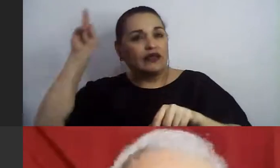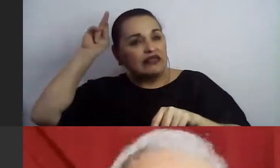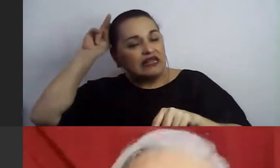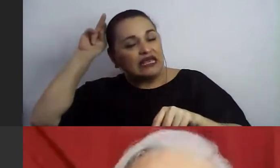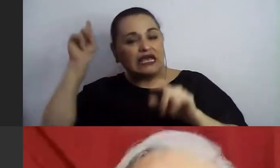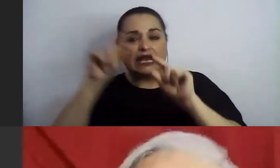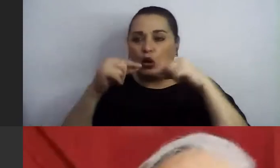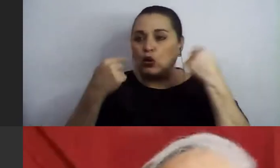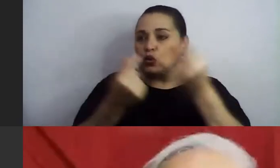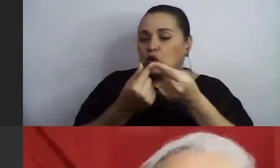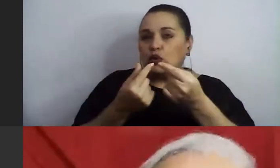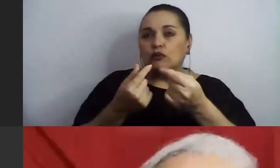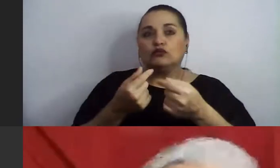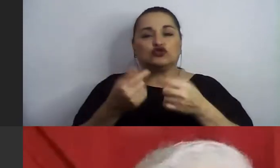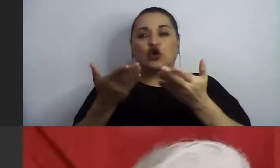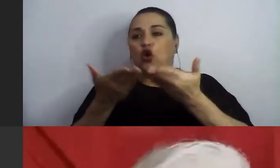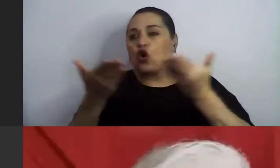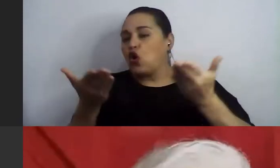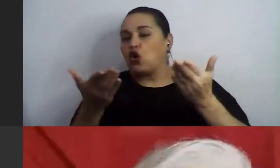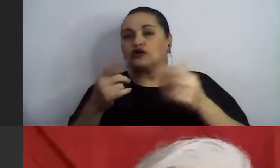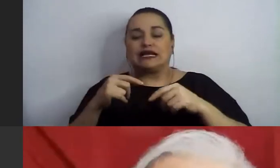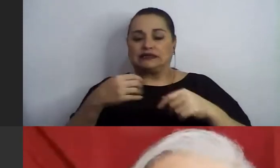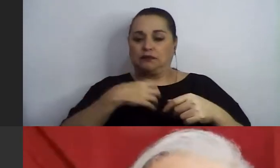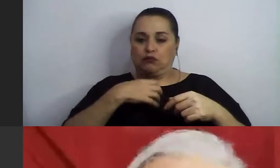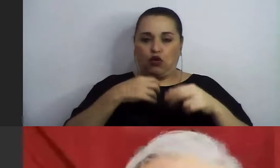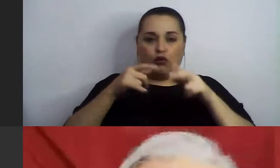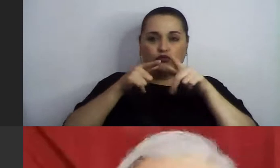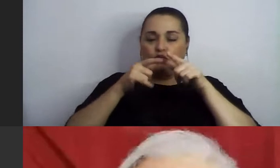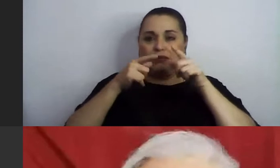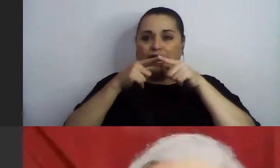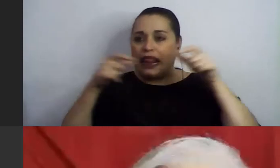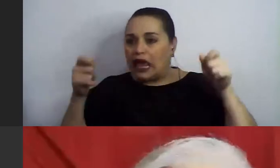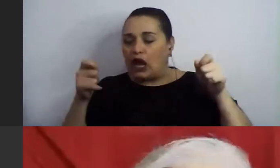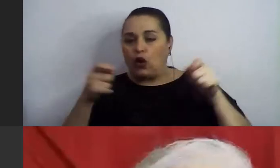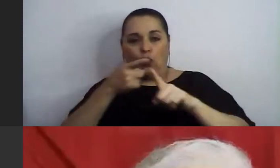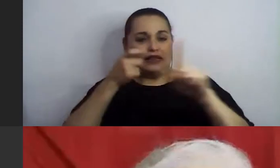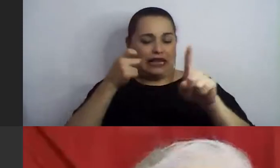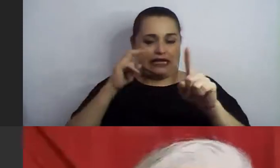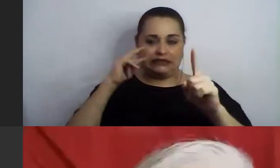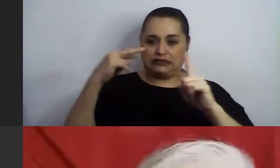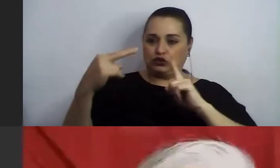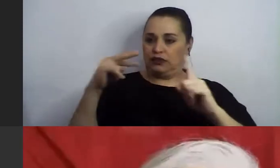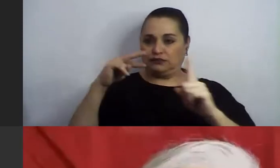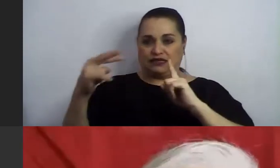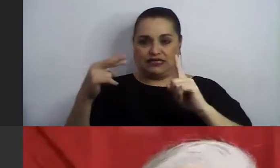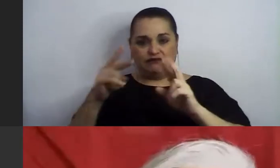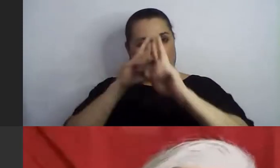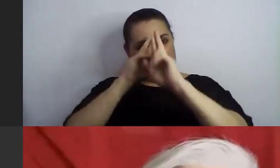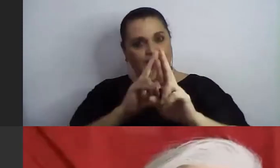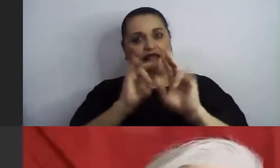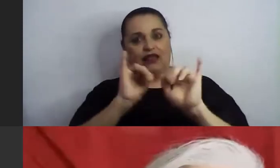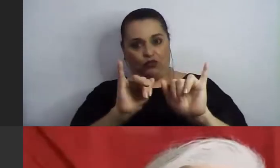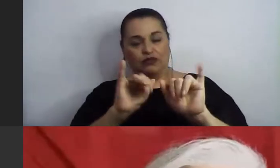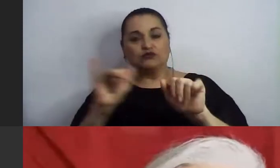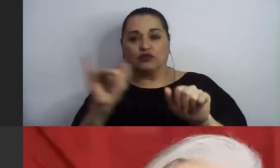indígenas, el que las cosas se hagan en su lengua y desde su cosmovisión también, respetando esto, ¿verdad?